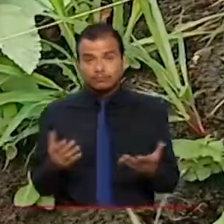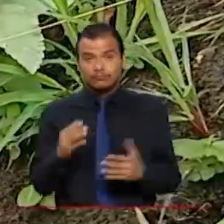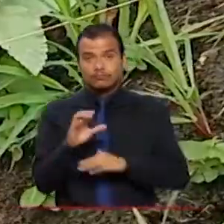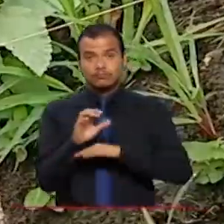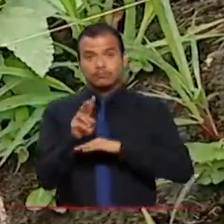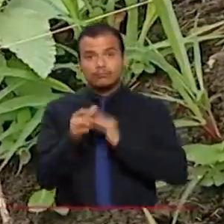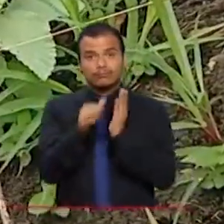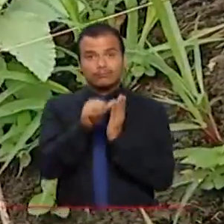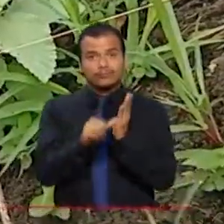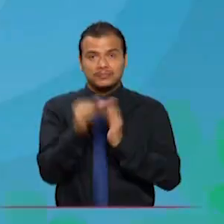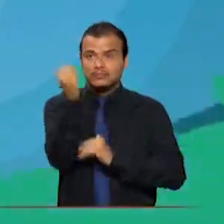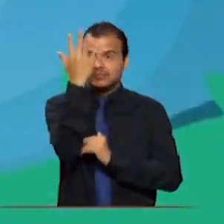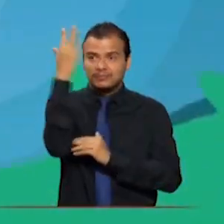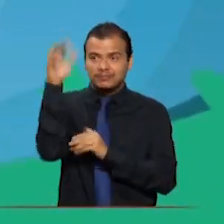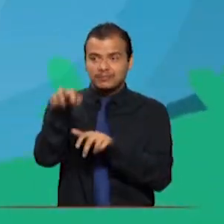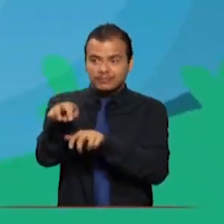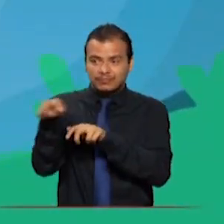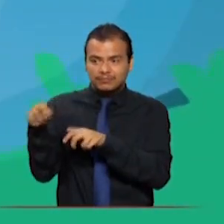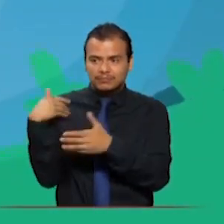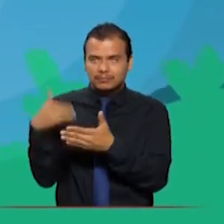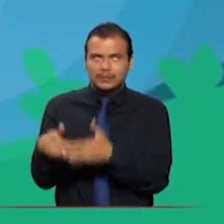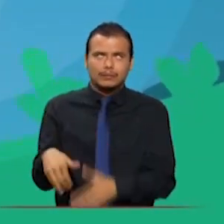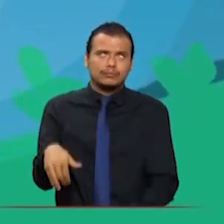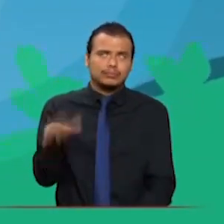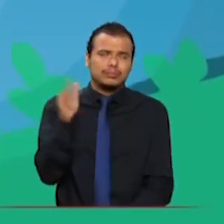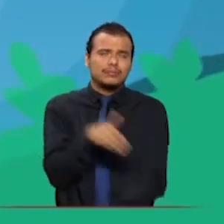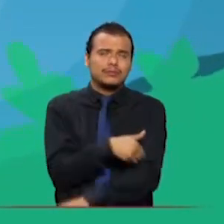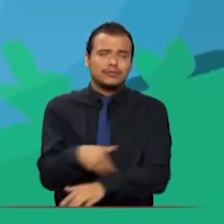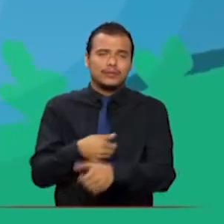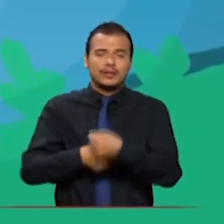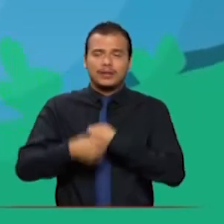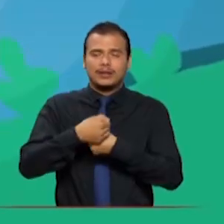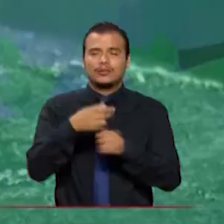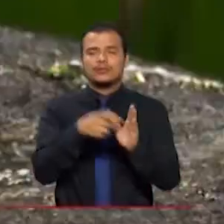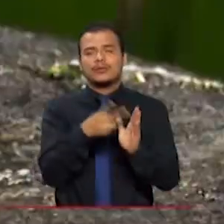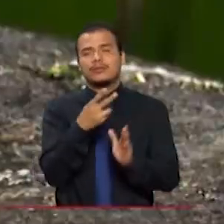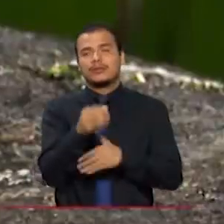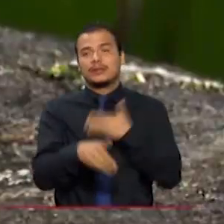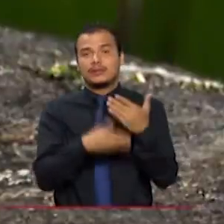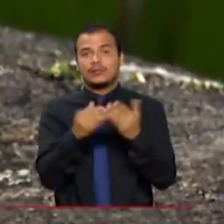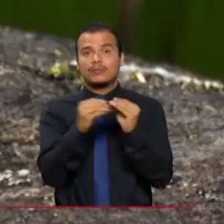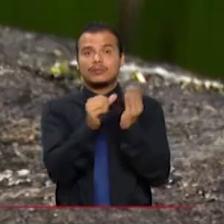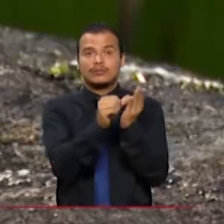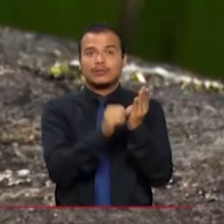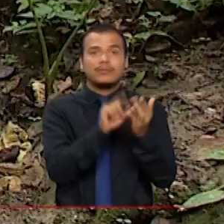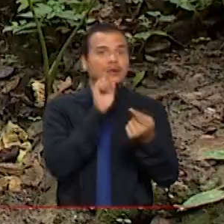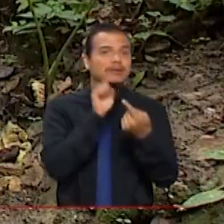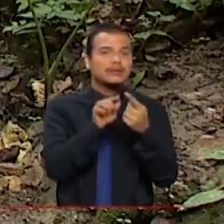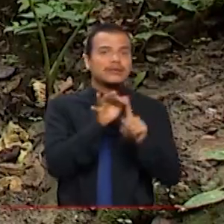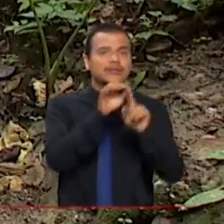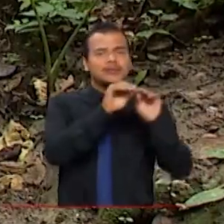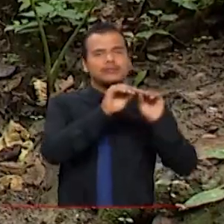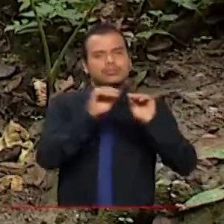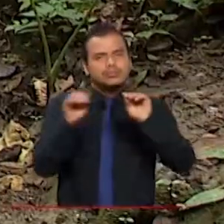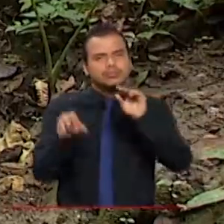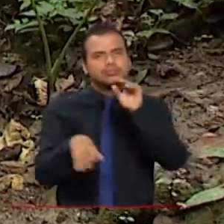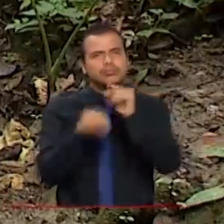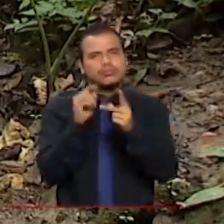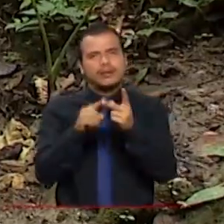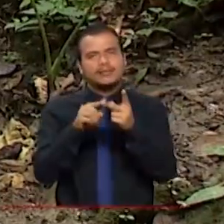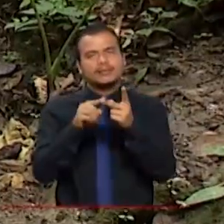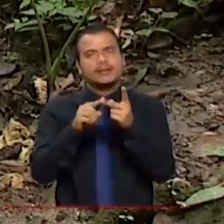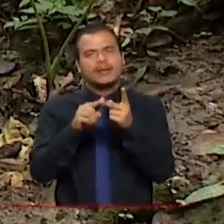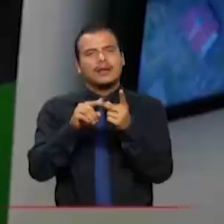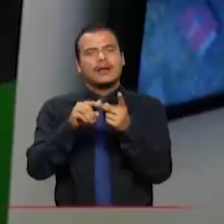árboles desde el 2020 y ha beneficiado a más de 56 mil personas con iniciativas de educación ambiental y acuerdos recíprocos por el